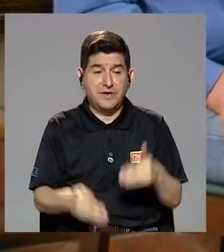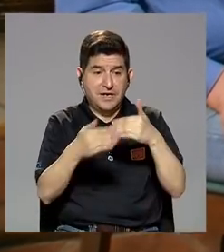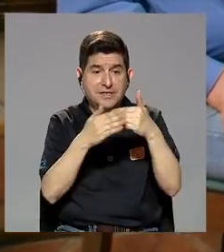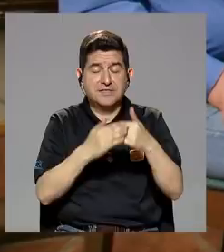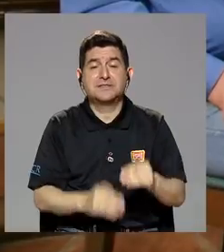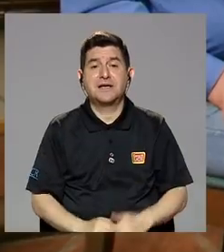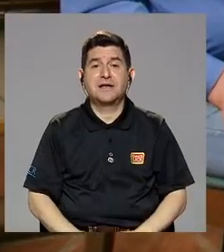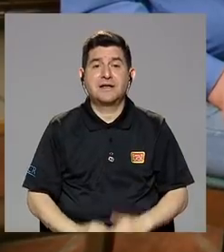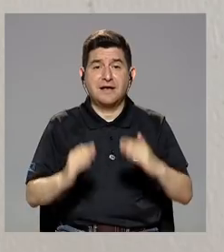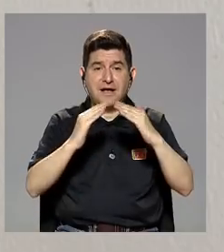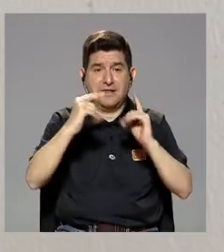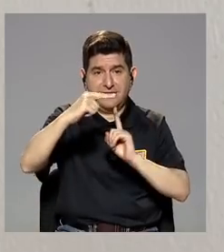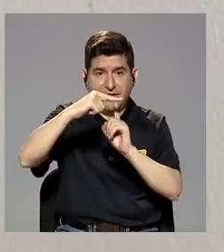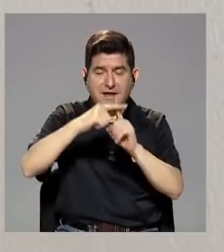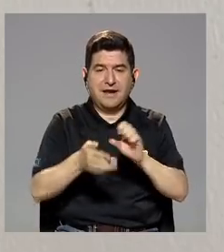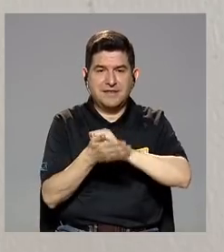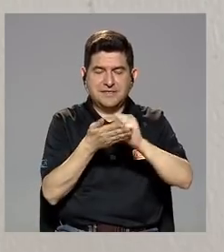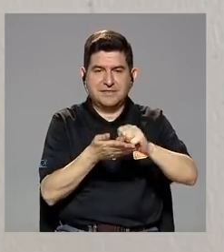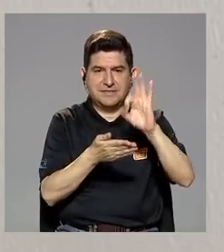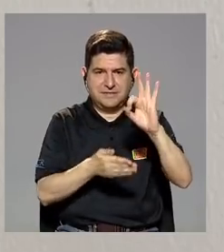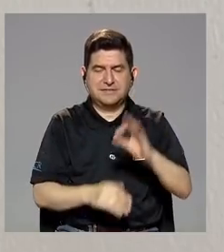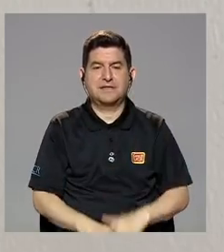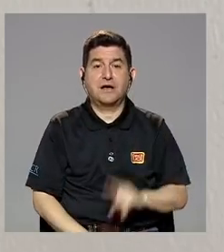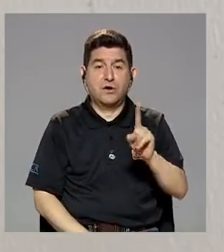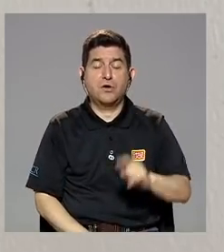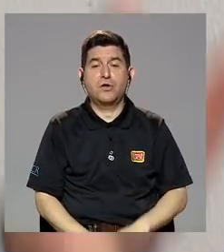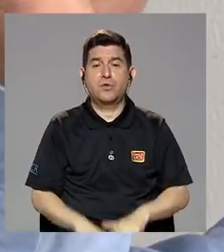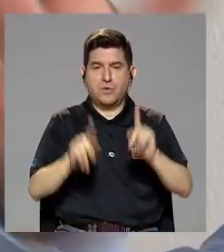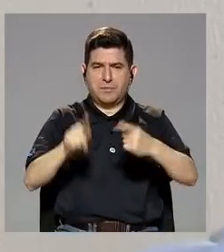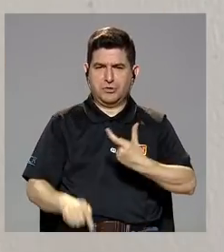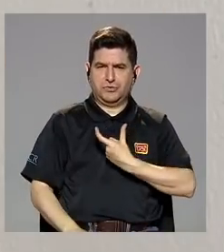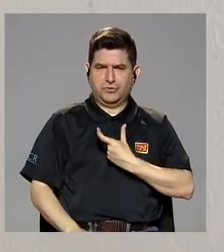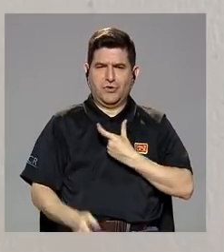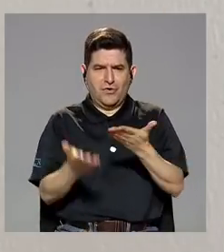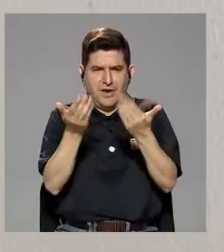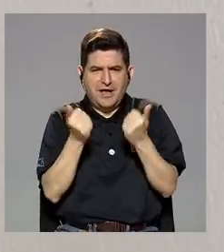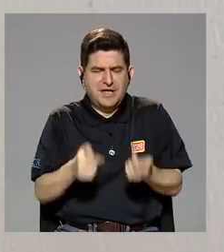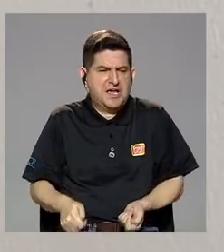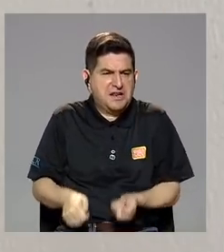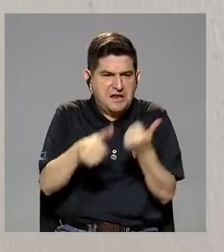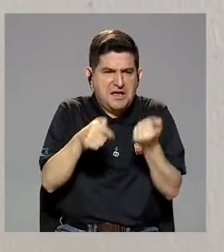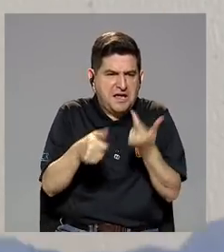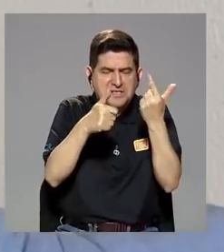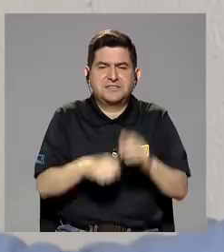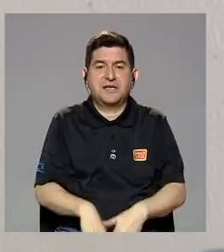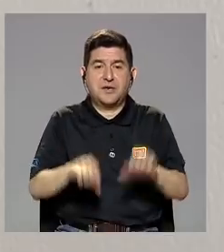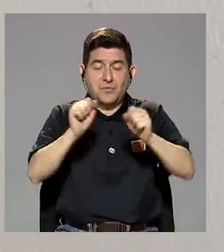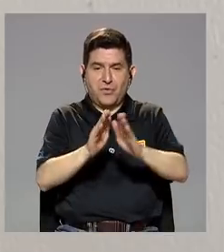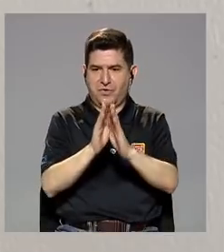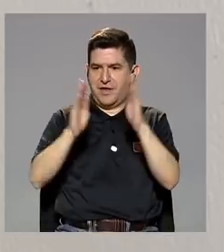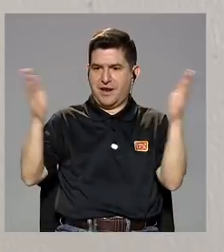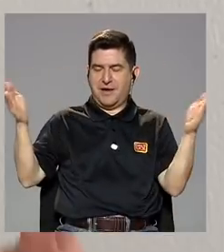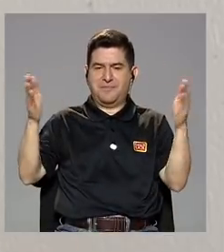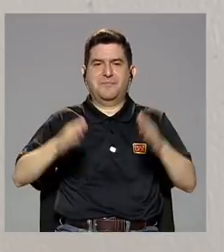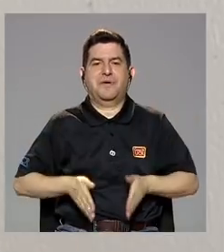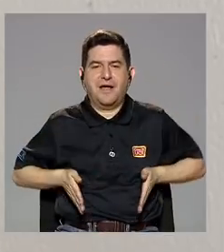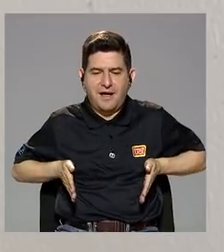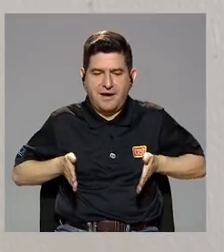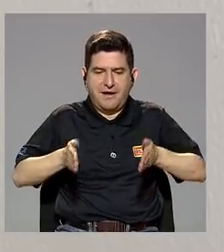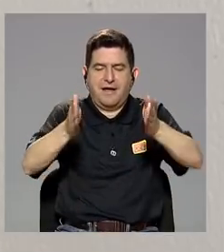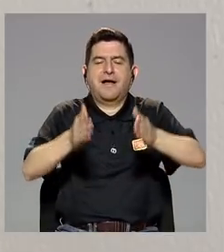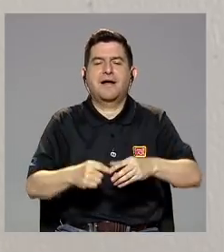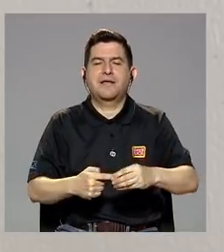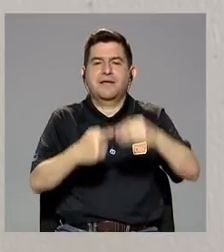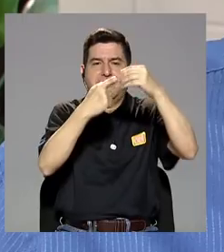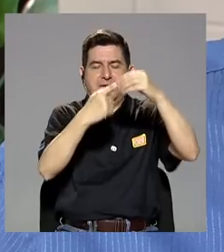a la iglesia de san francisco y de repente hay un alcalde que quiere sacarlas de ahí para ensanchar la alameda que en la calle